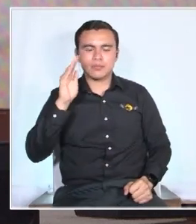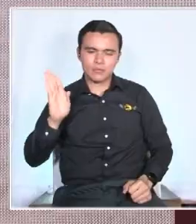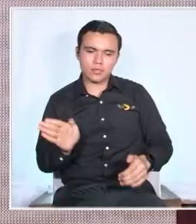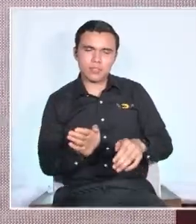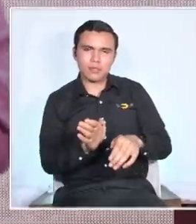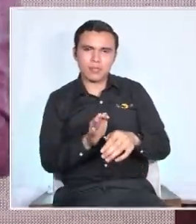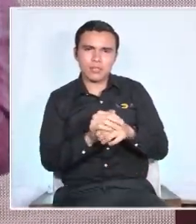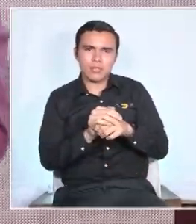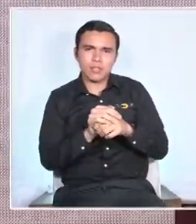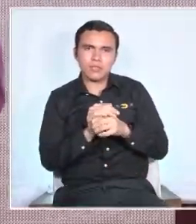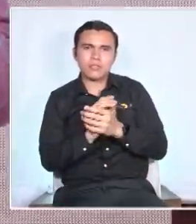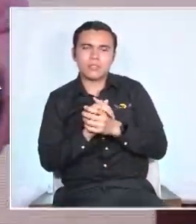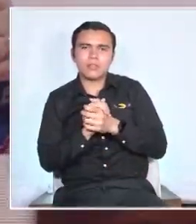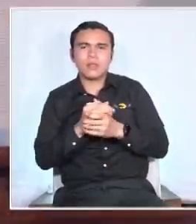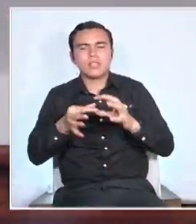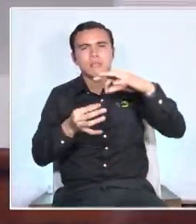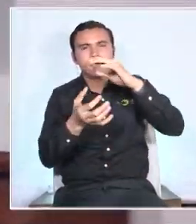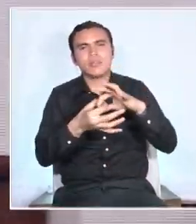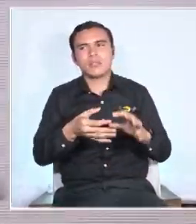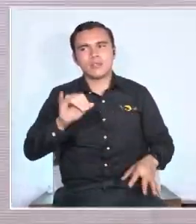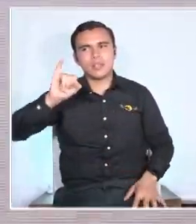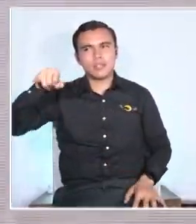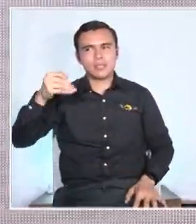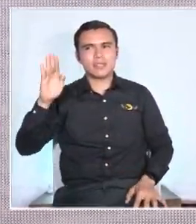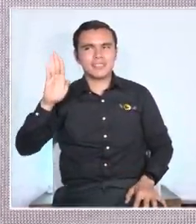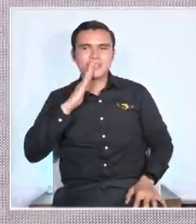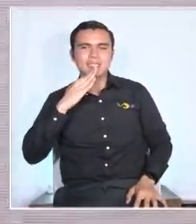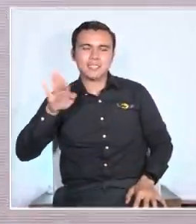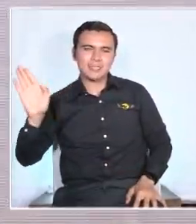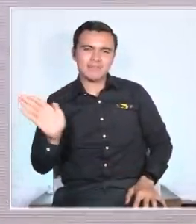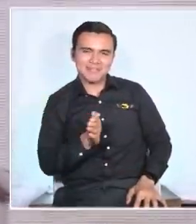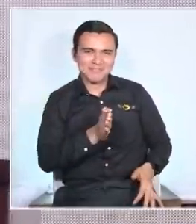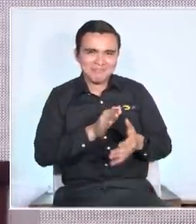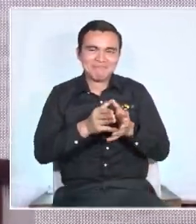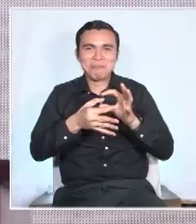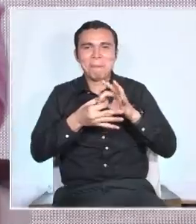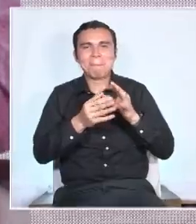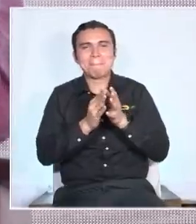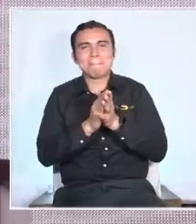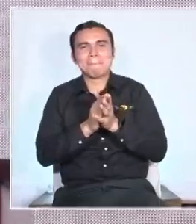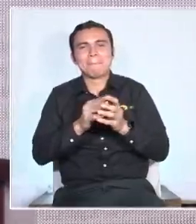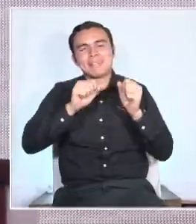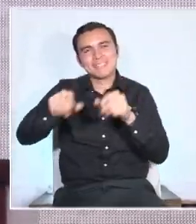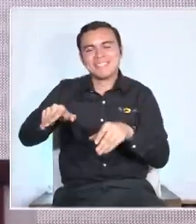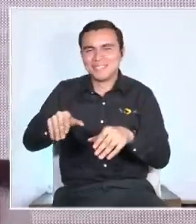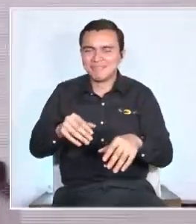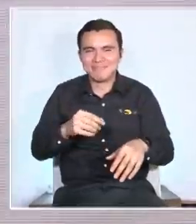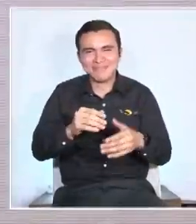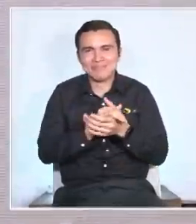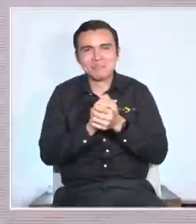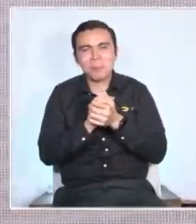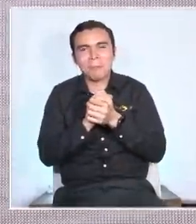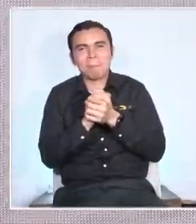más? El espíritu de Jezabel nunca te habla de frente, siempre te tira por las redes, siempre te manda un texto,